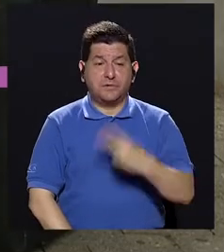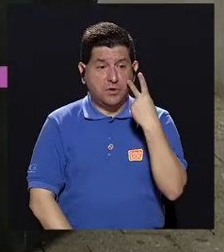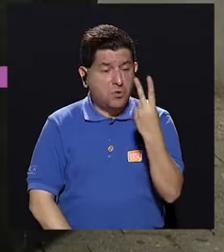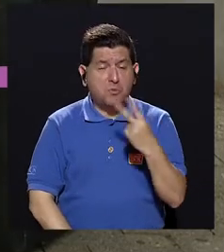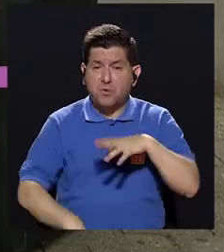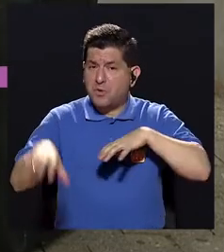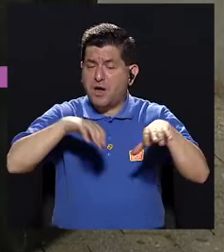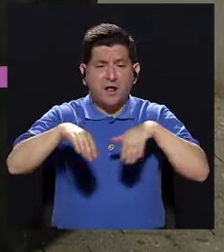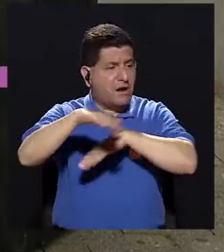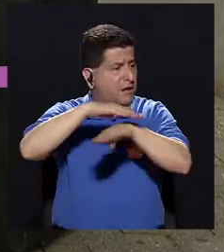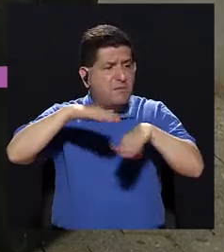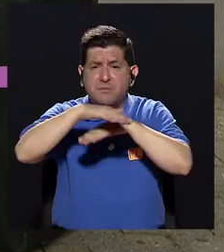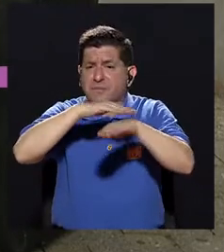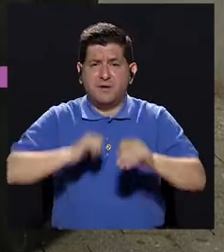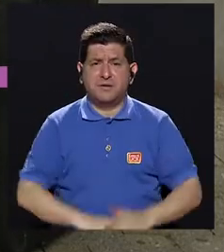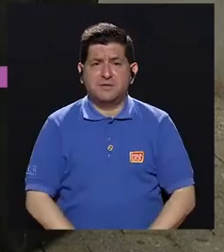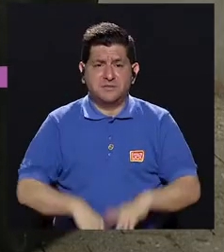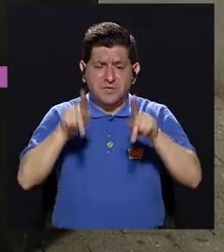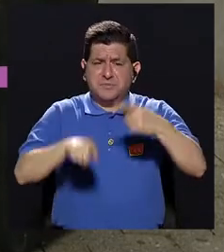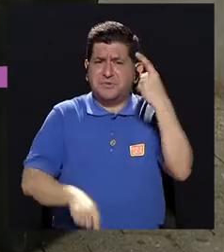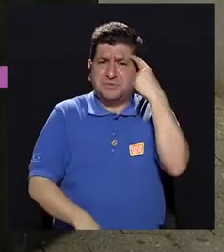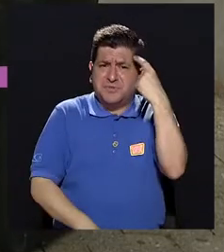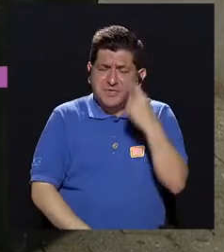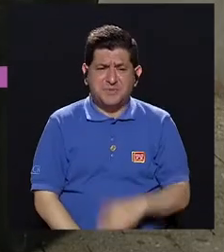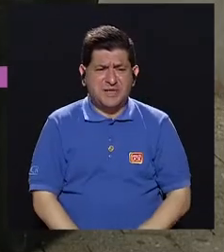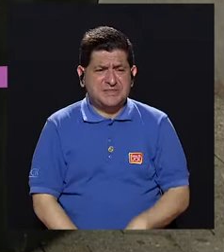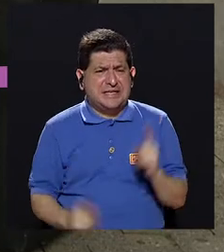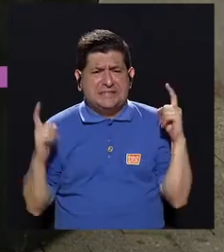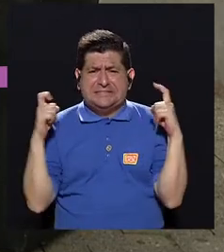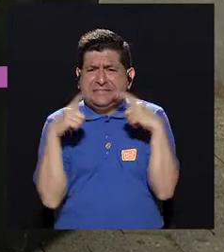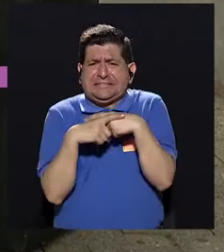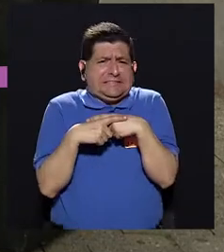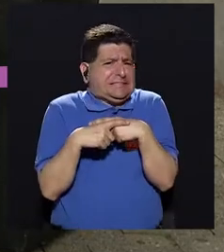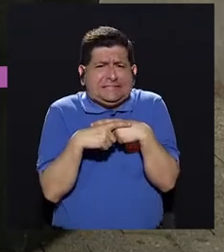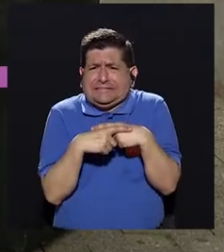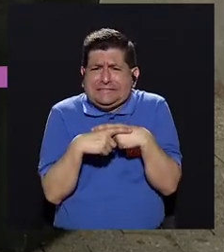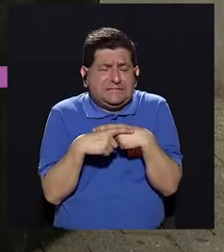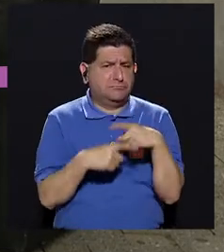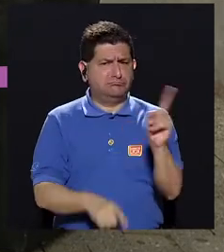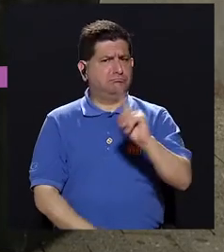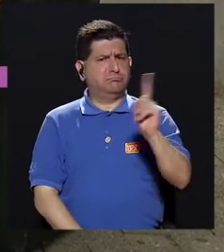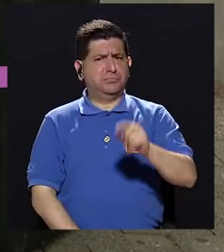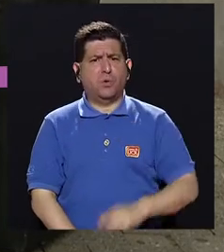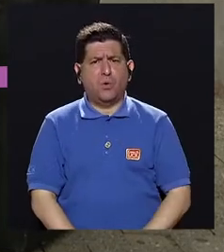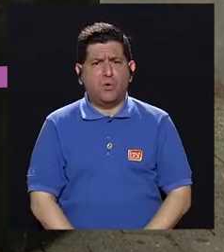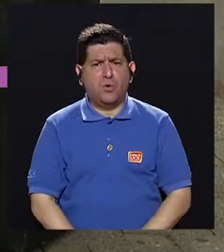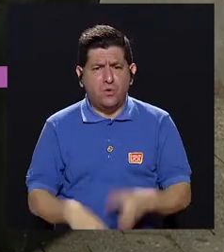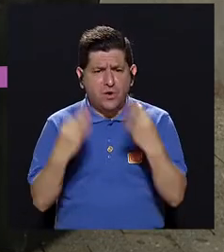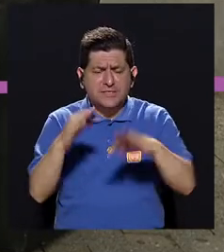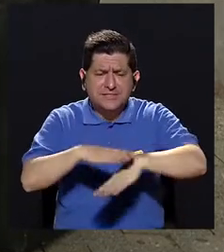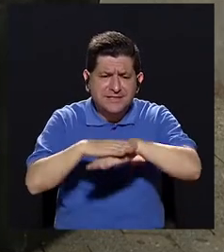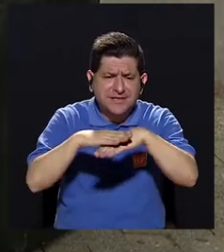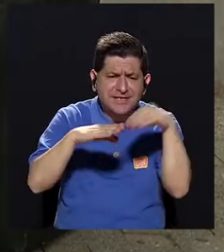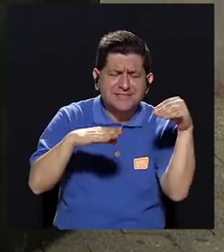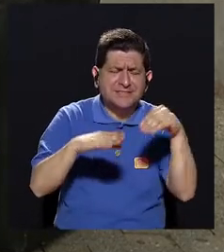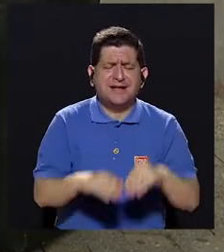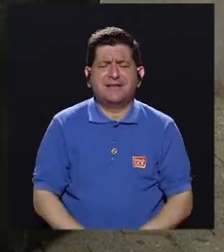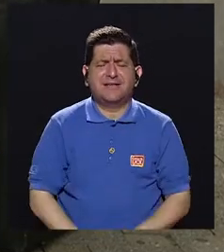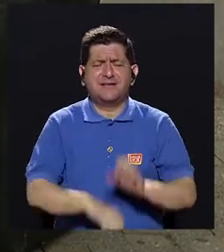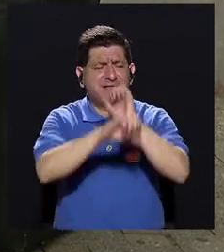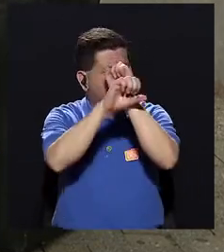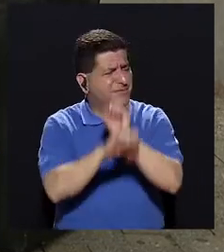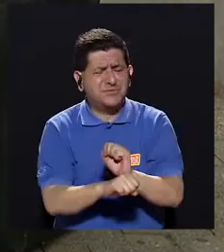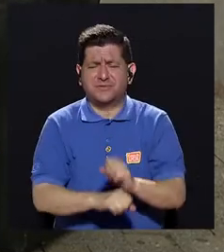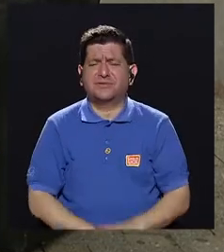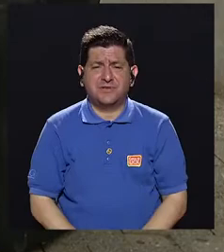Como podemos ver, son ejercicios básicos, ¿verdad? A veces la gente piensa que tiene que hacer algo muy complicado. No, es salirse un poquito de la rutina, es estirar un